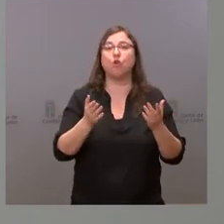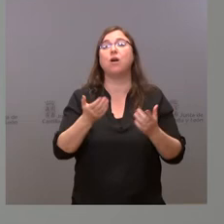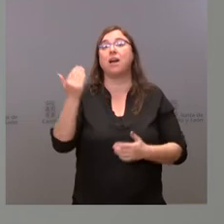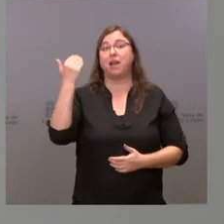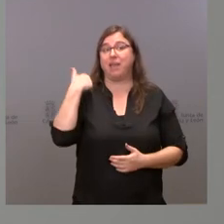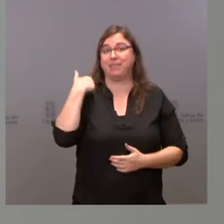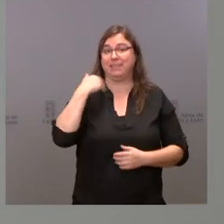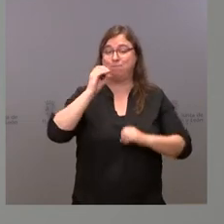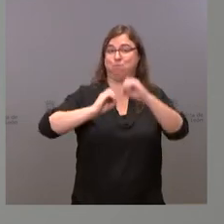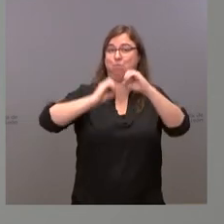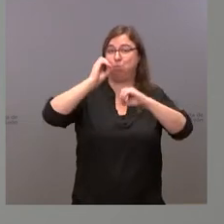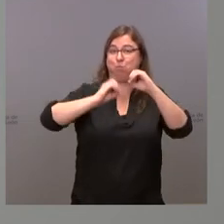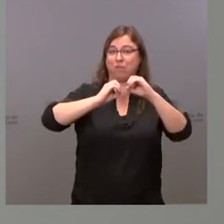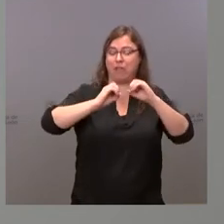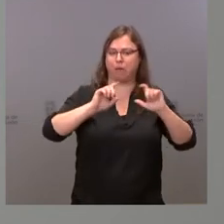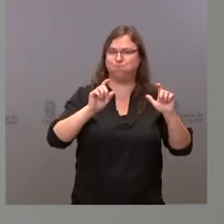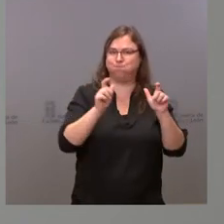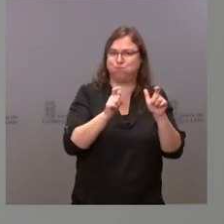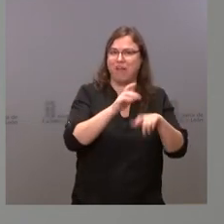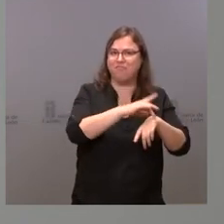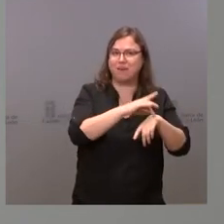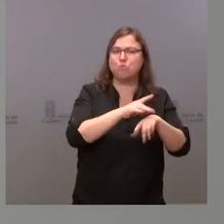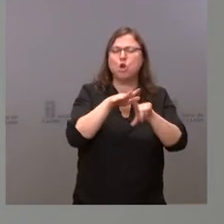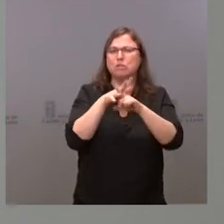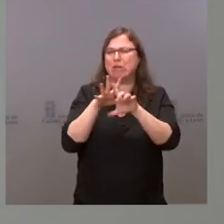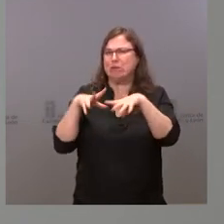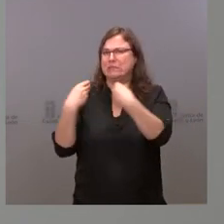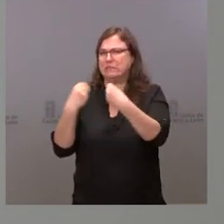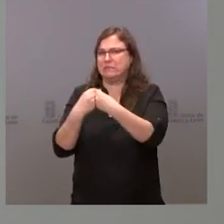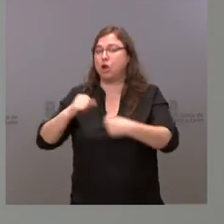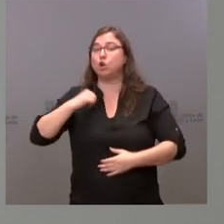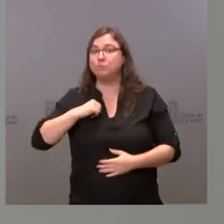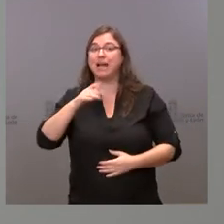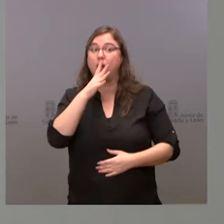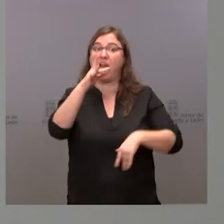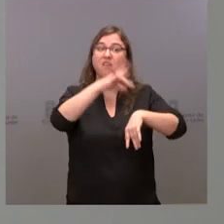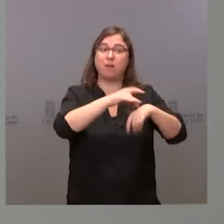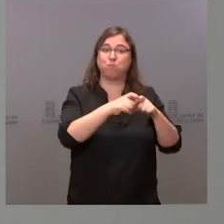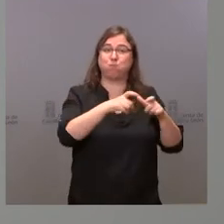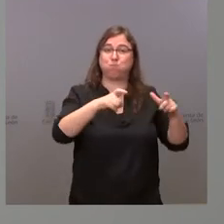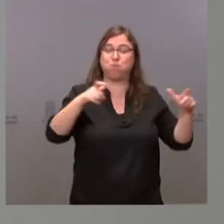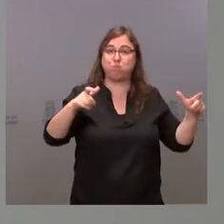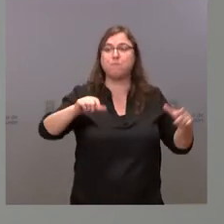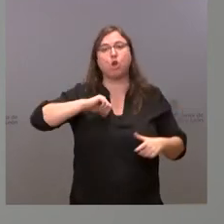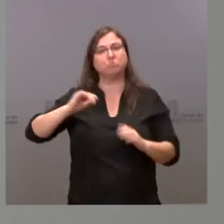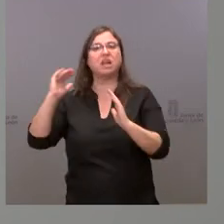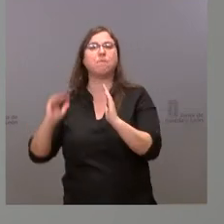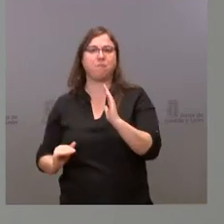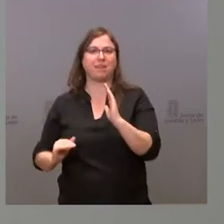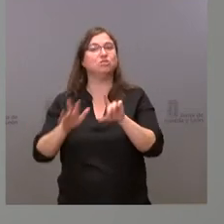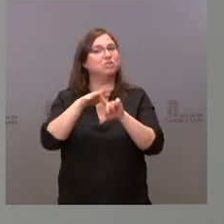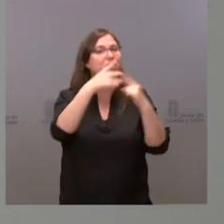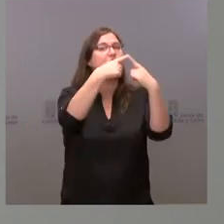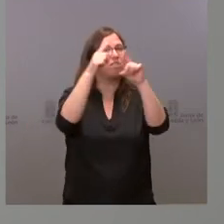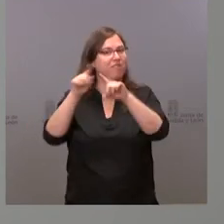hace un año la situación asistencial era totalmente diferente y ahora tenemos otras situaciones de asistencia y verdaderamente se ha